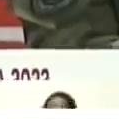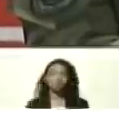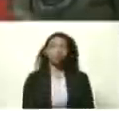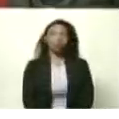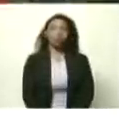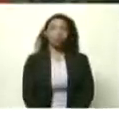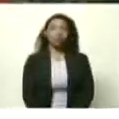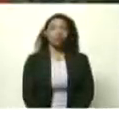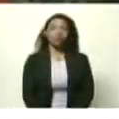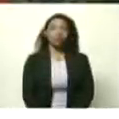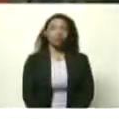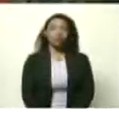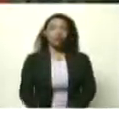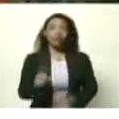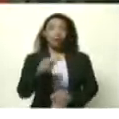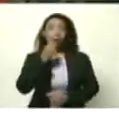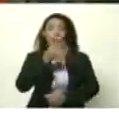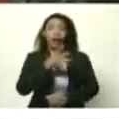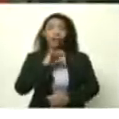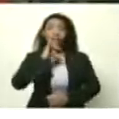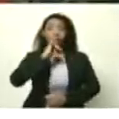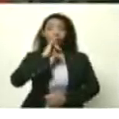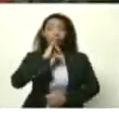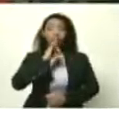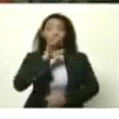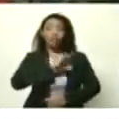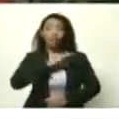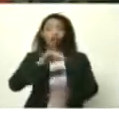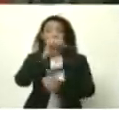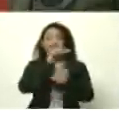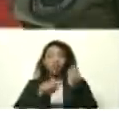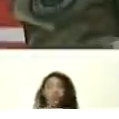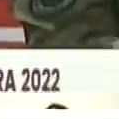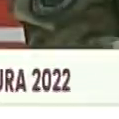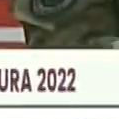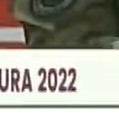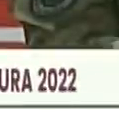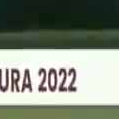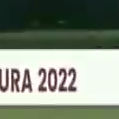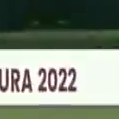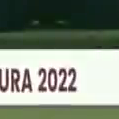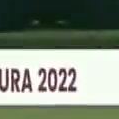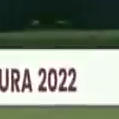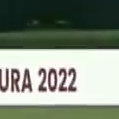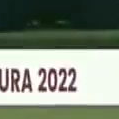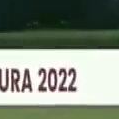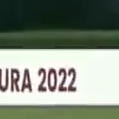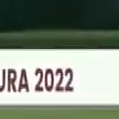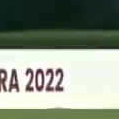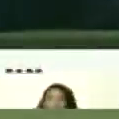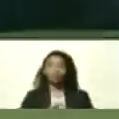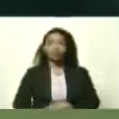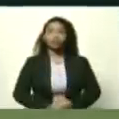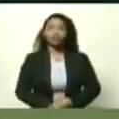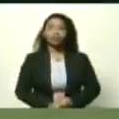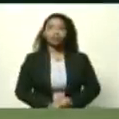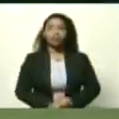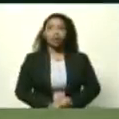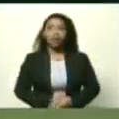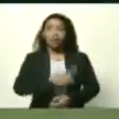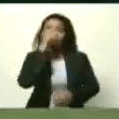turismo. Así que son buenas noticias, señora vicepresidenta, y lo importante es seguir trabajando. La tranquilidad,